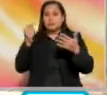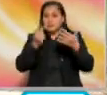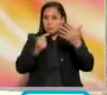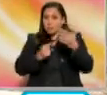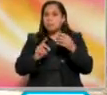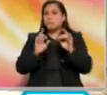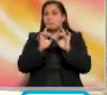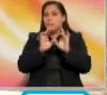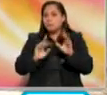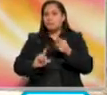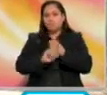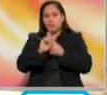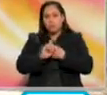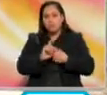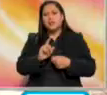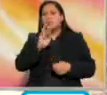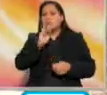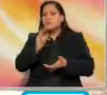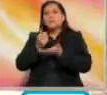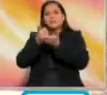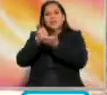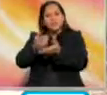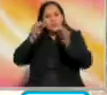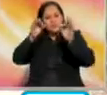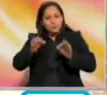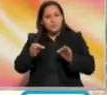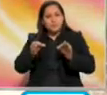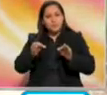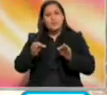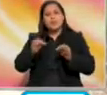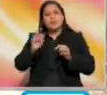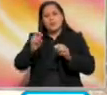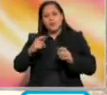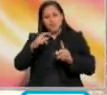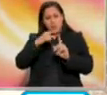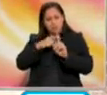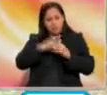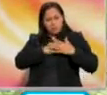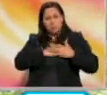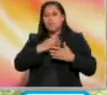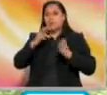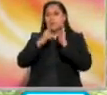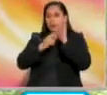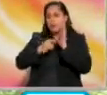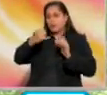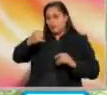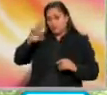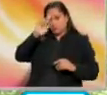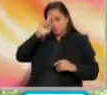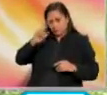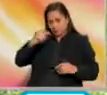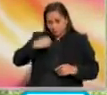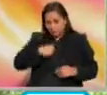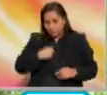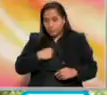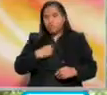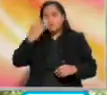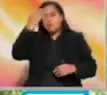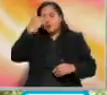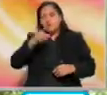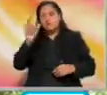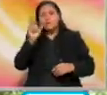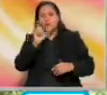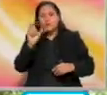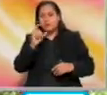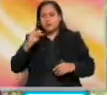situaciones y entonces dar las respuestas correctas que tienen que ver con la autoestima, con saber poner límites, identificar cuándo estamos viviendo